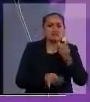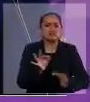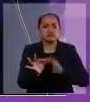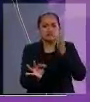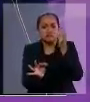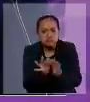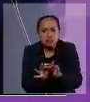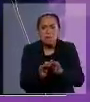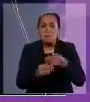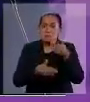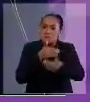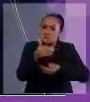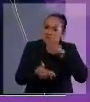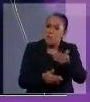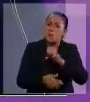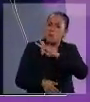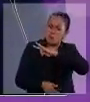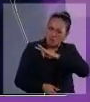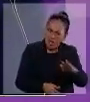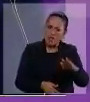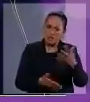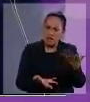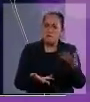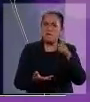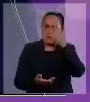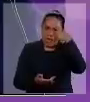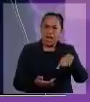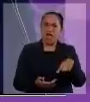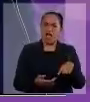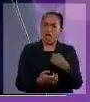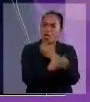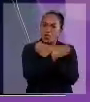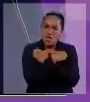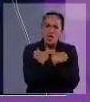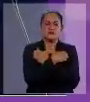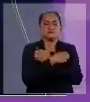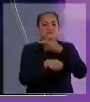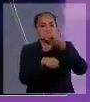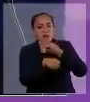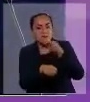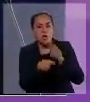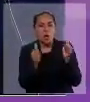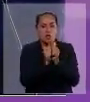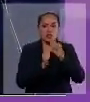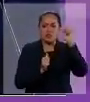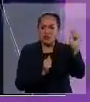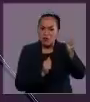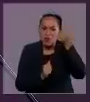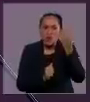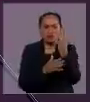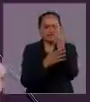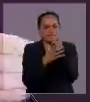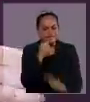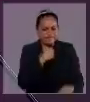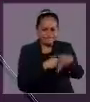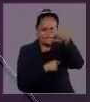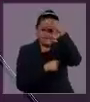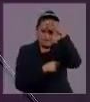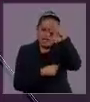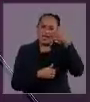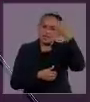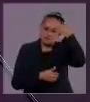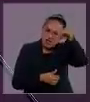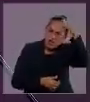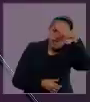la posibilidad de que se combine la educación ya preparatoria y técnica con algunas experiencias laborales o con una